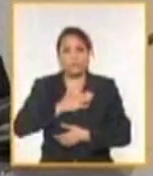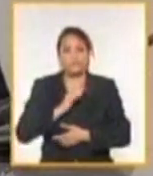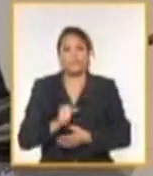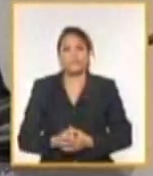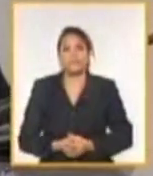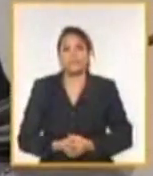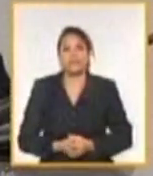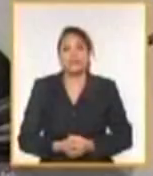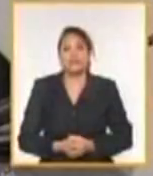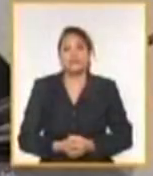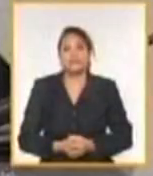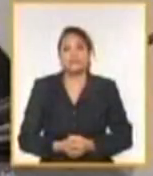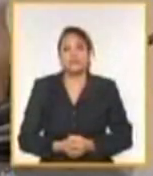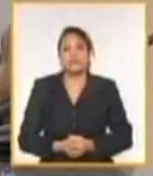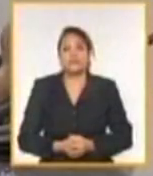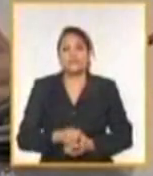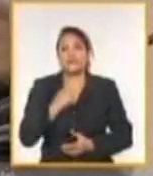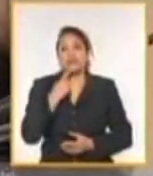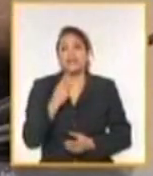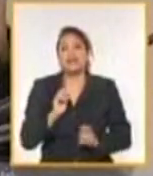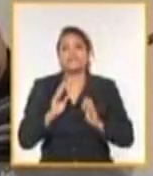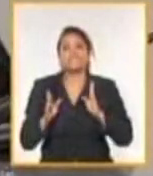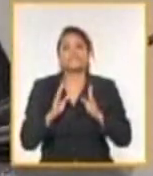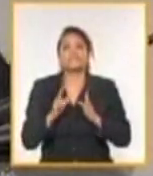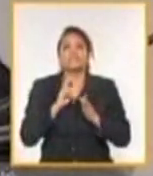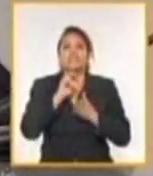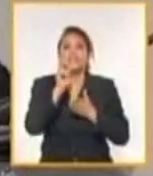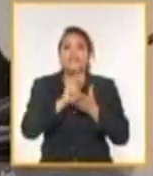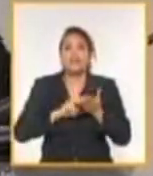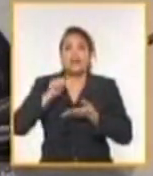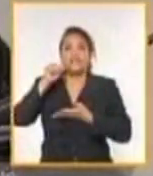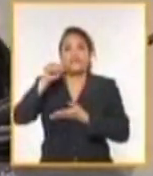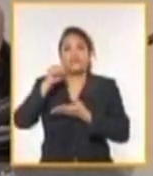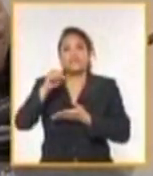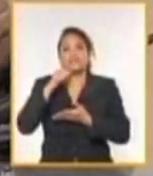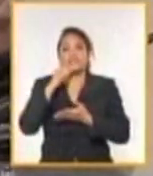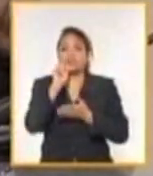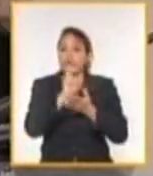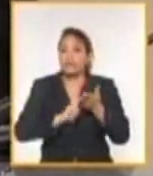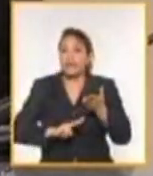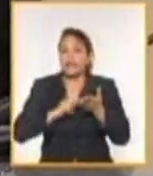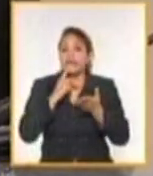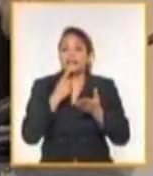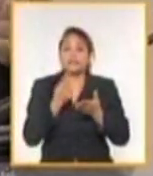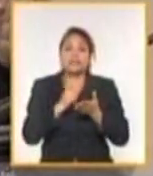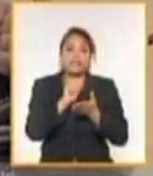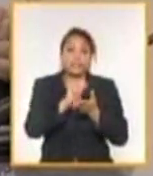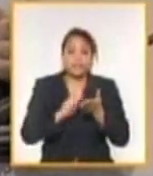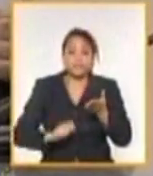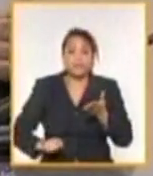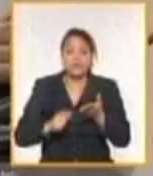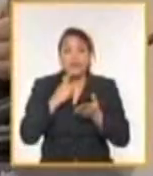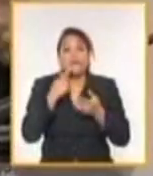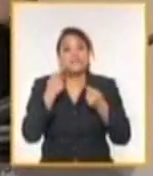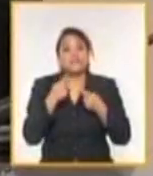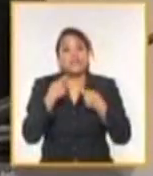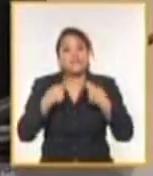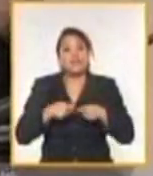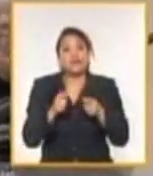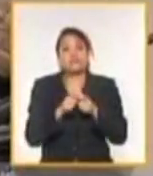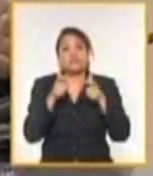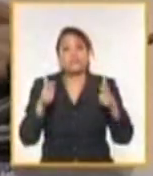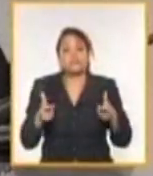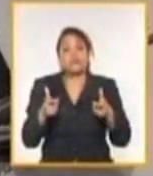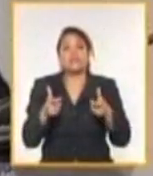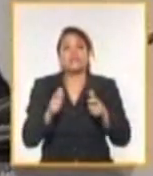su campaña de alfabetización. Pero nos dijo, no bastaba con liquidar el analfabetismo, había que ampliar el sistema escolar,